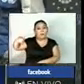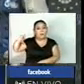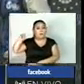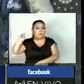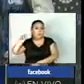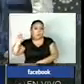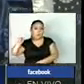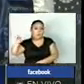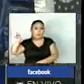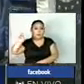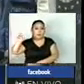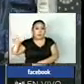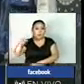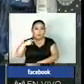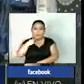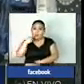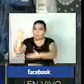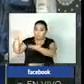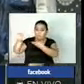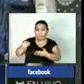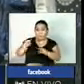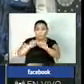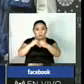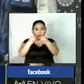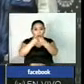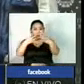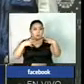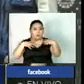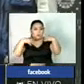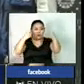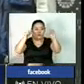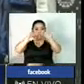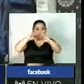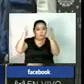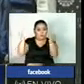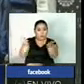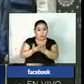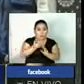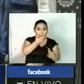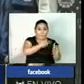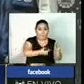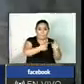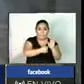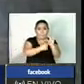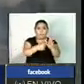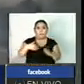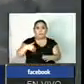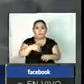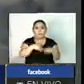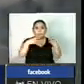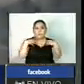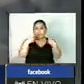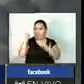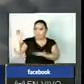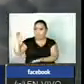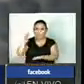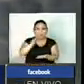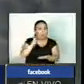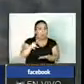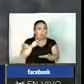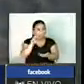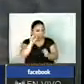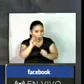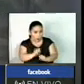fueron entregadas por la Organización Mundial de la Salud al Gobierno según el Ministro de Salud Francisco Alaví el nuevo paquete servirá para